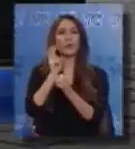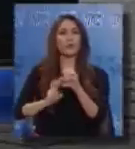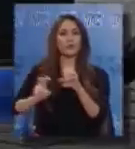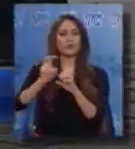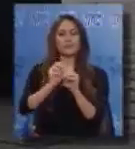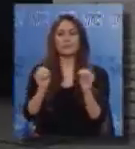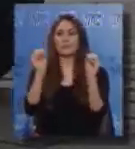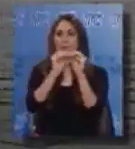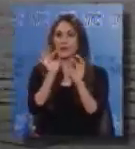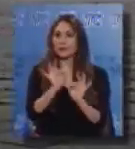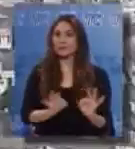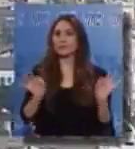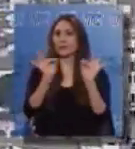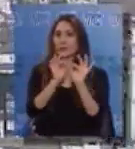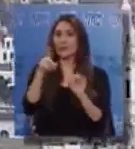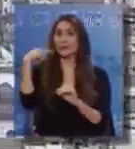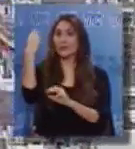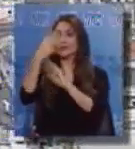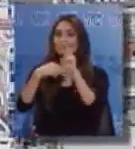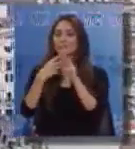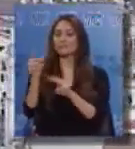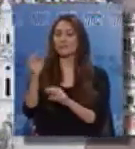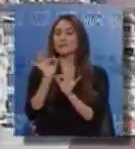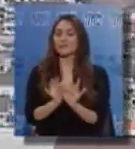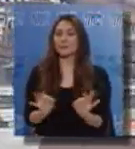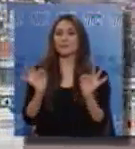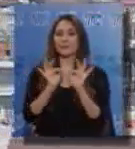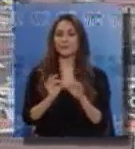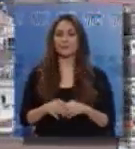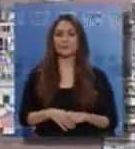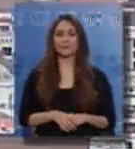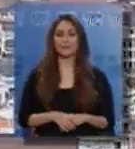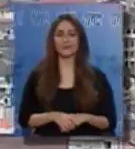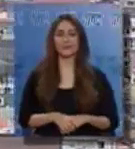más importantes a nivel internacional.